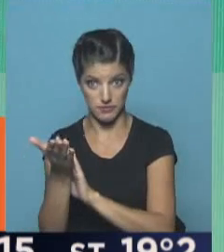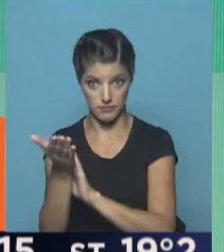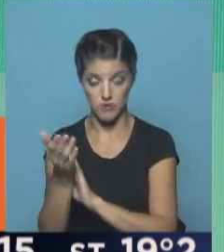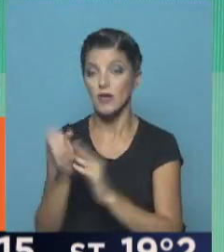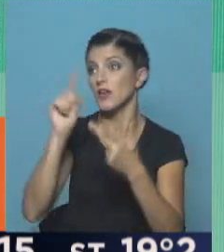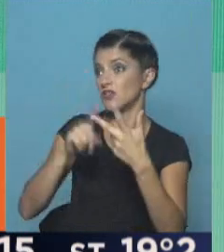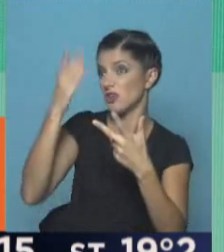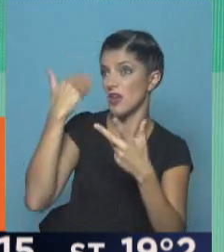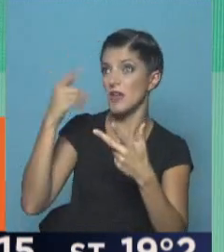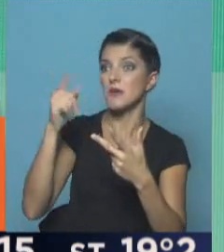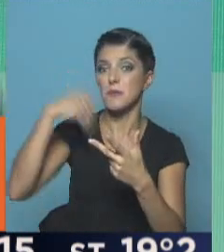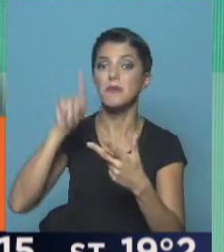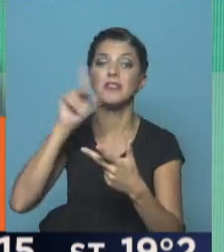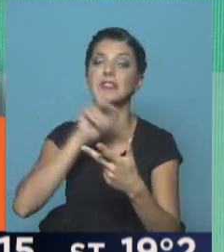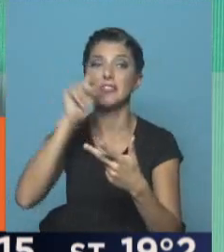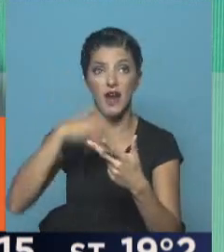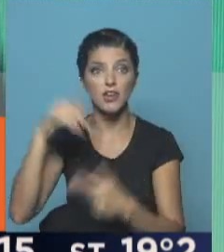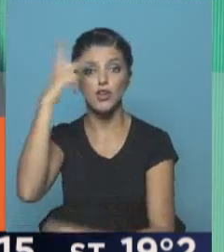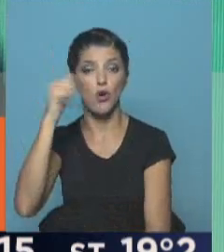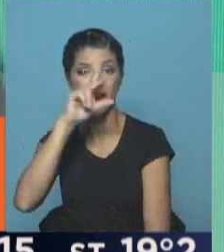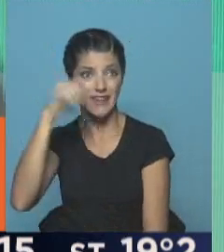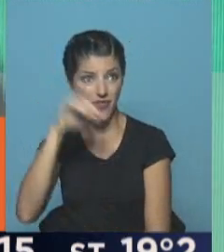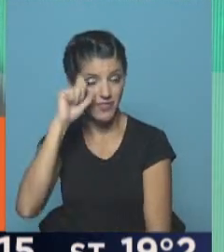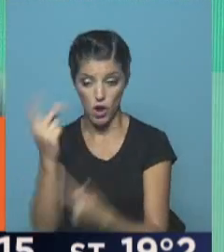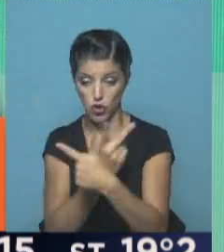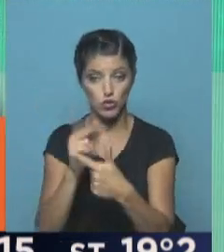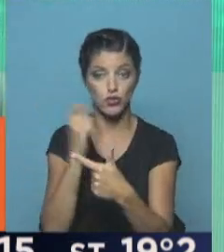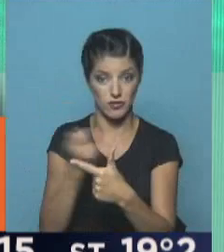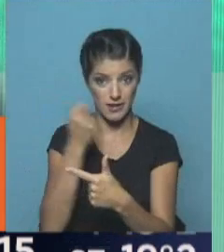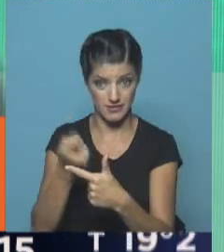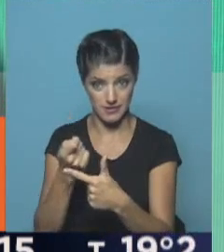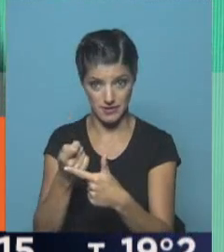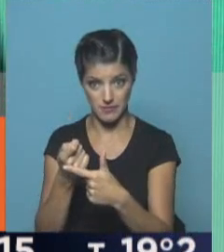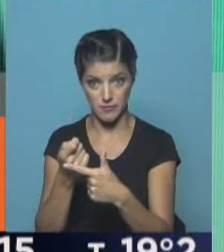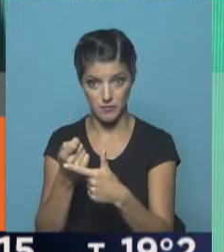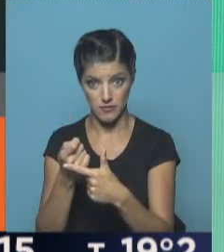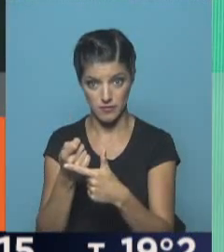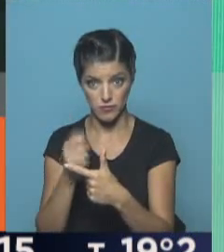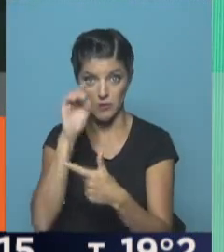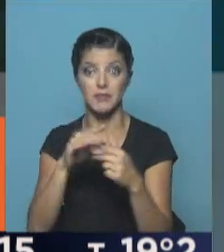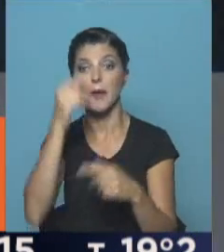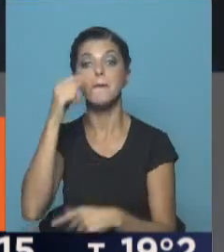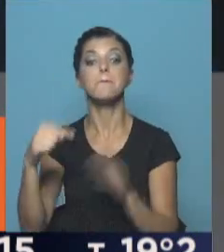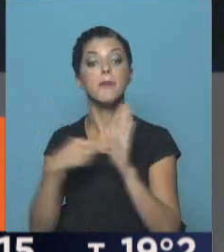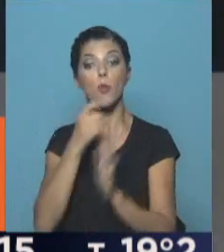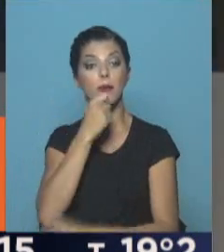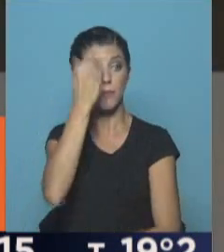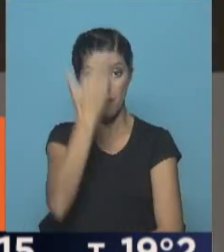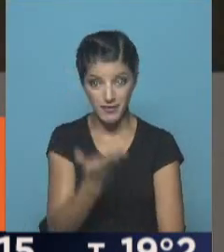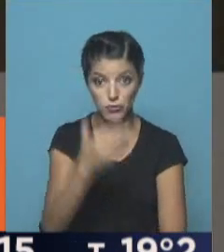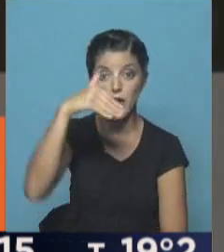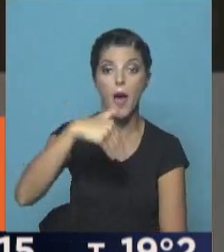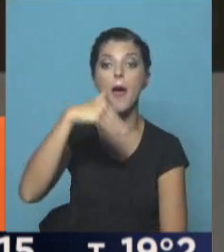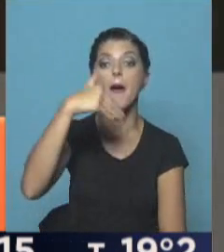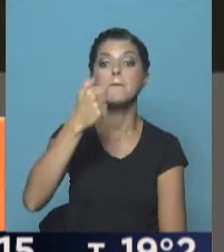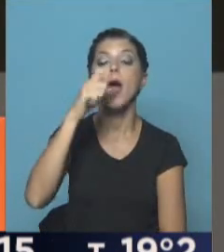fueron Mitterrand y François Hollande, los únicos socialistas, que estuvieron 19 años en total. Pero Macron no deja de ser, más